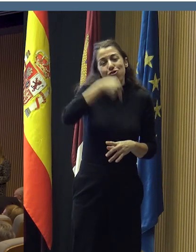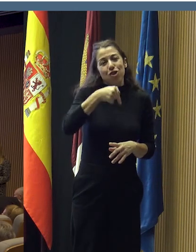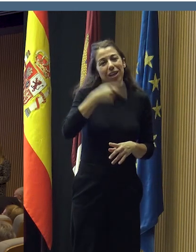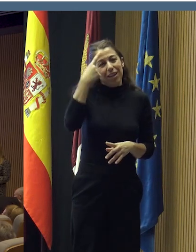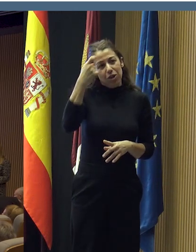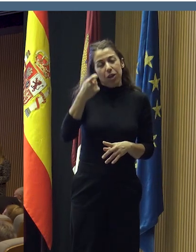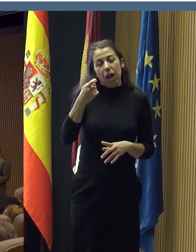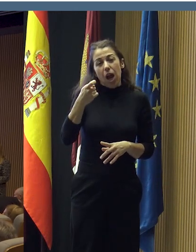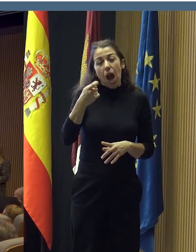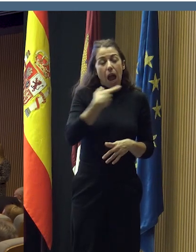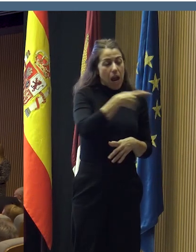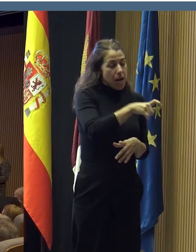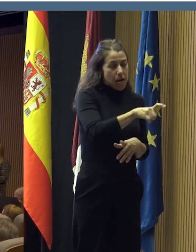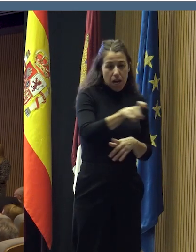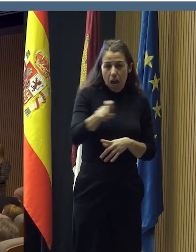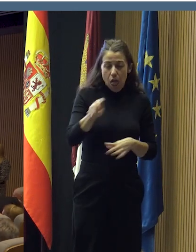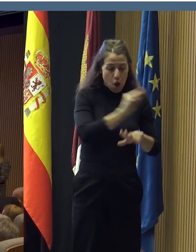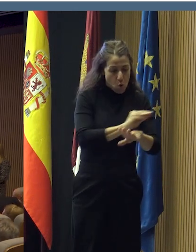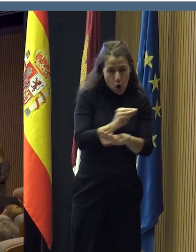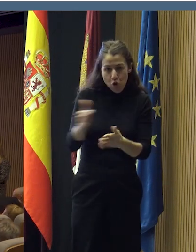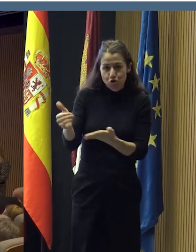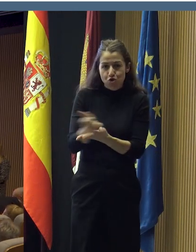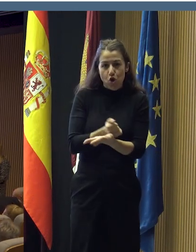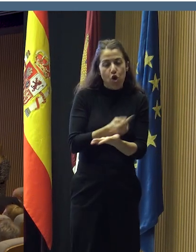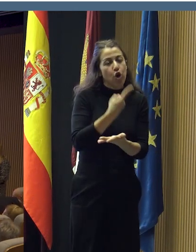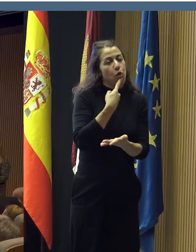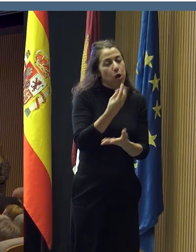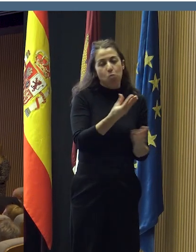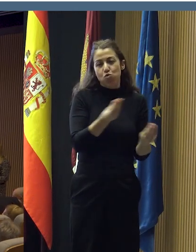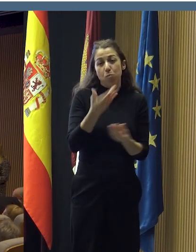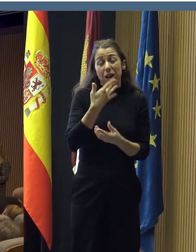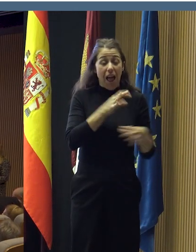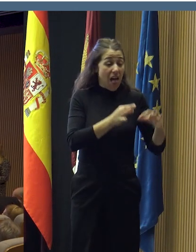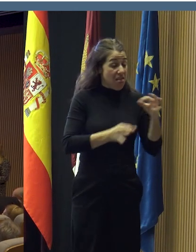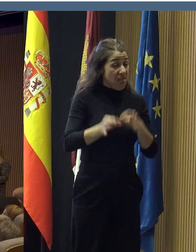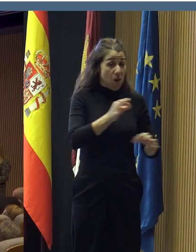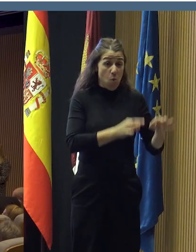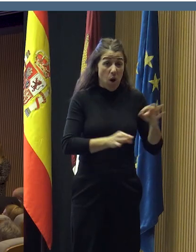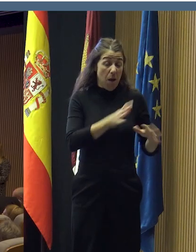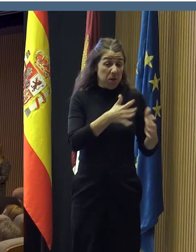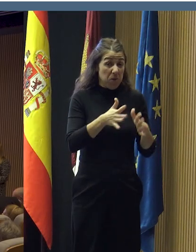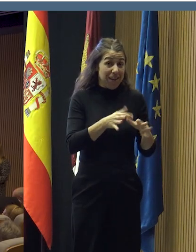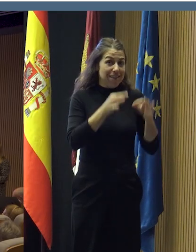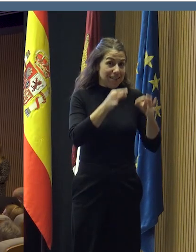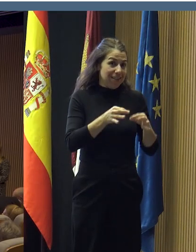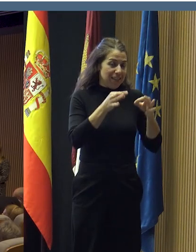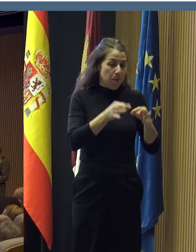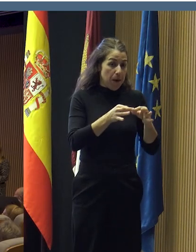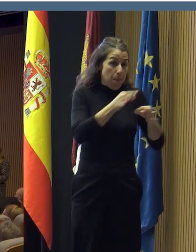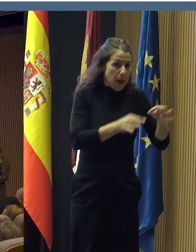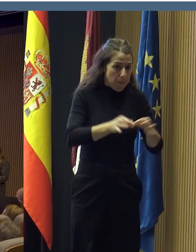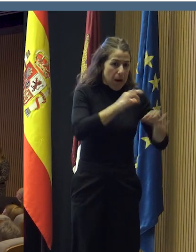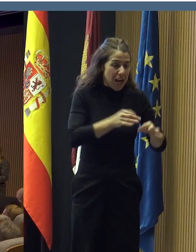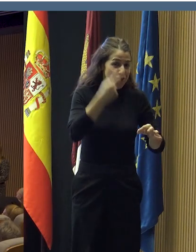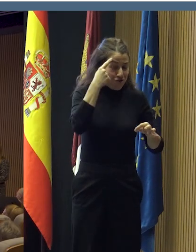muy complicado curar todos los cánceres, muy complicado, porque siempre la célula va a estar un poco como saltando y